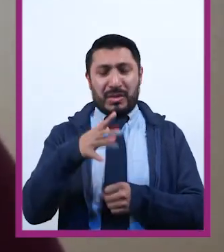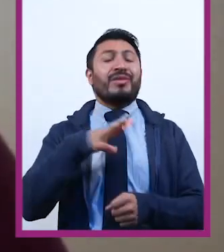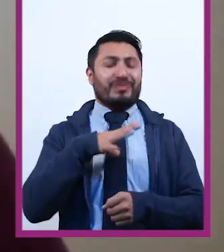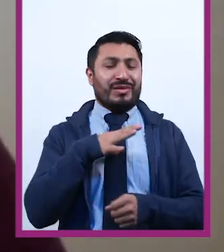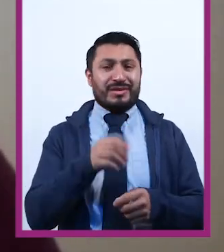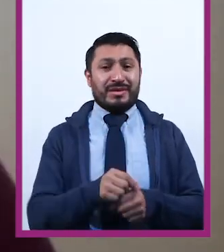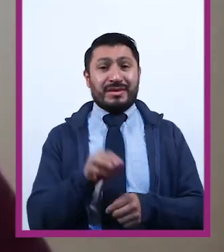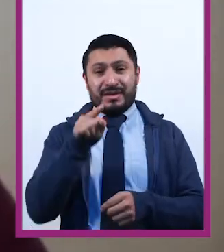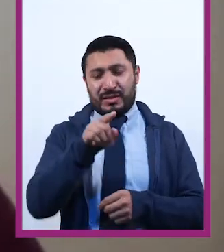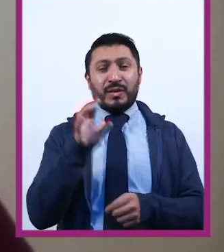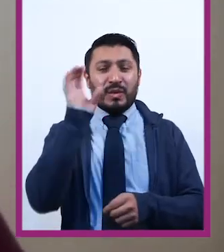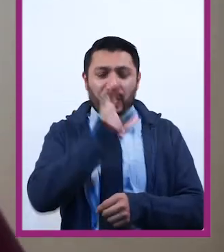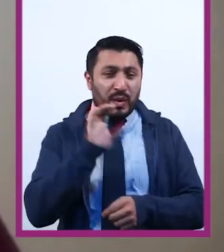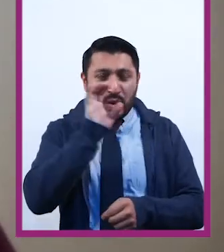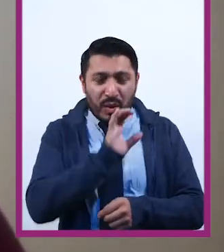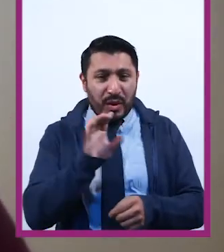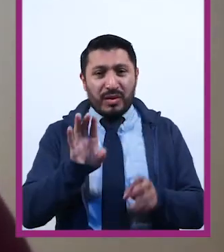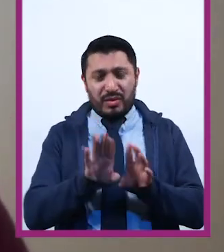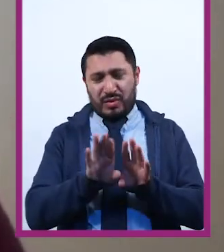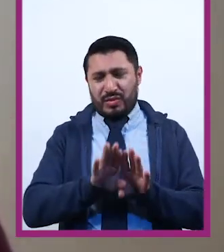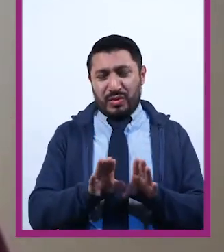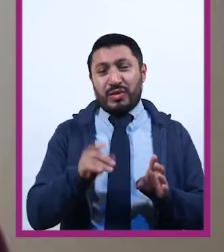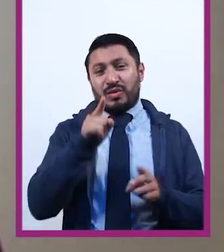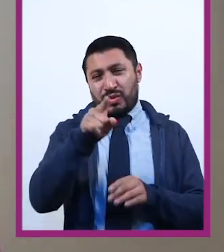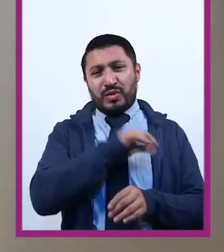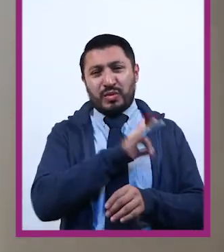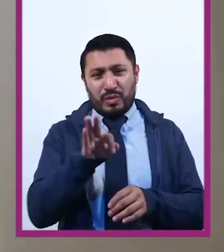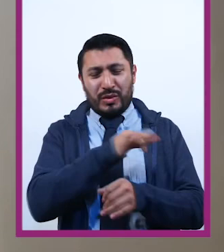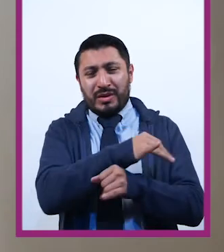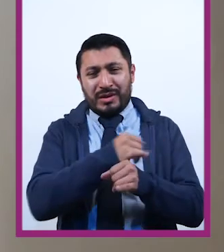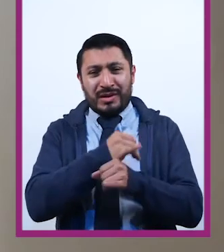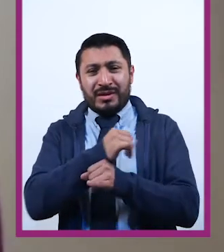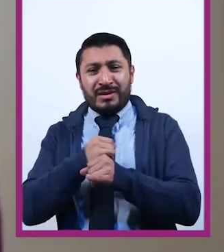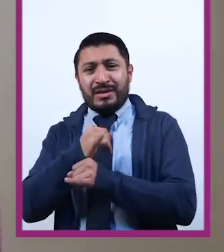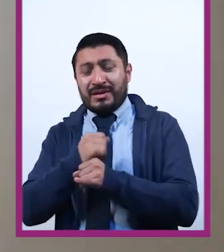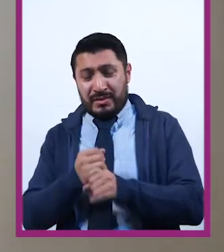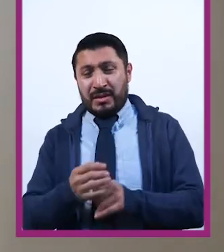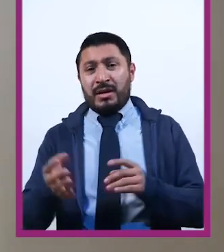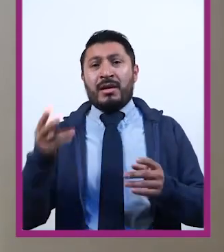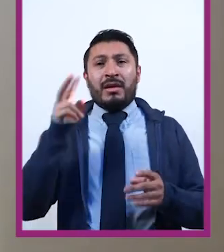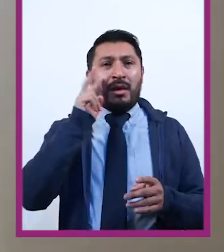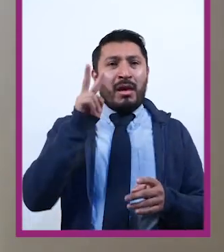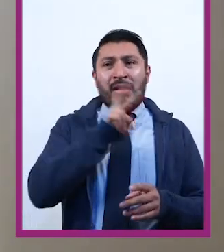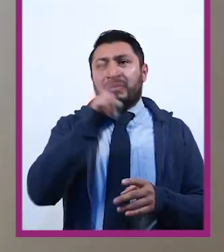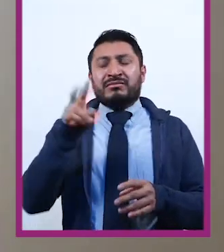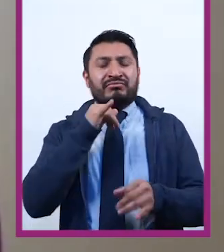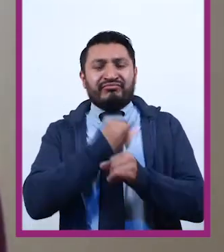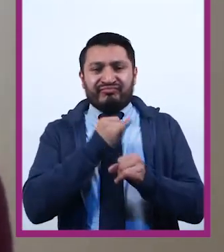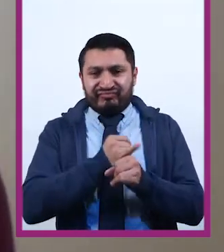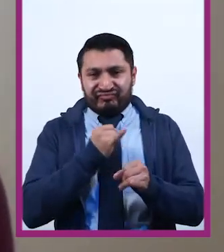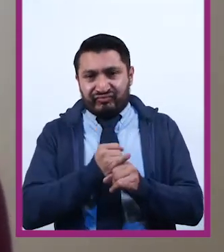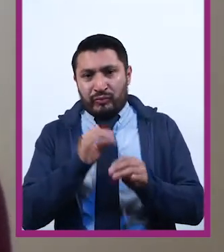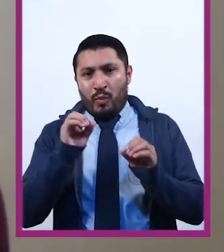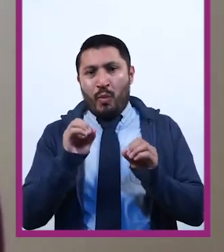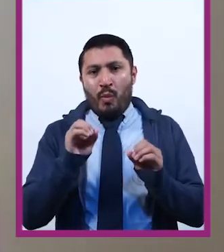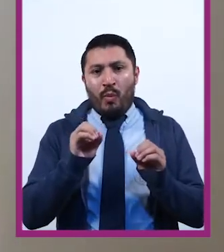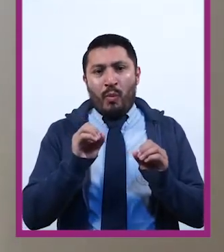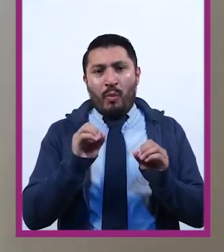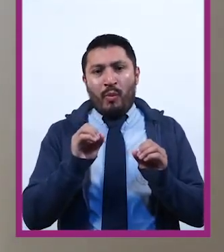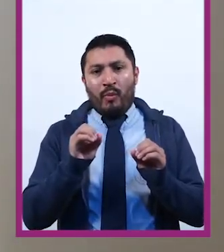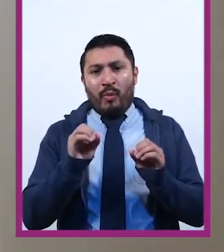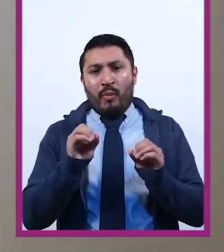tú quieres tienes curiosidad al respecto, puedes siempre ver en internet